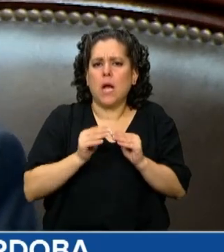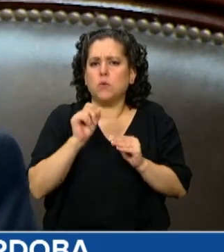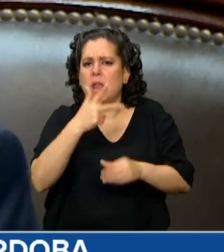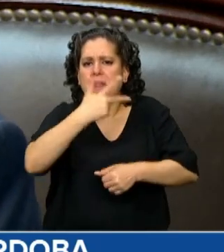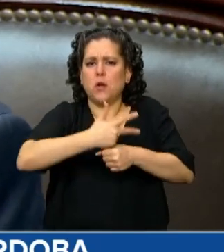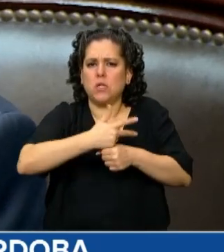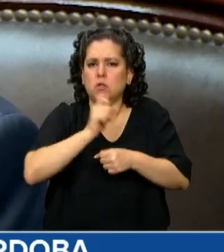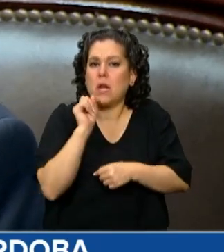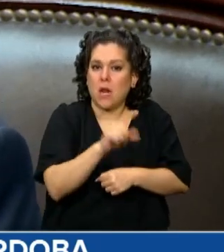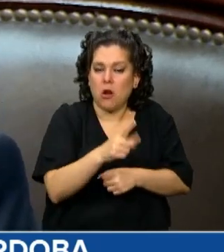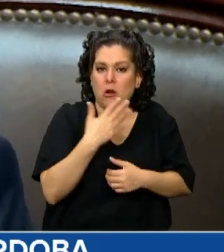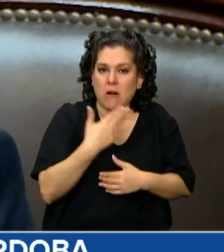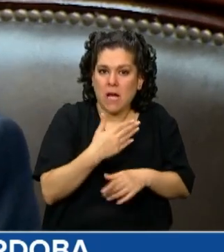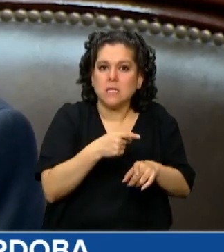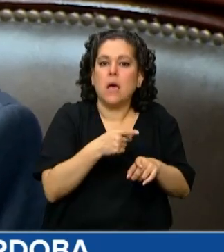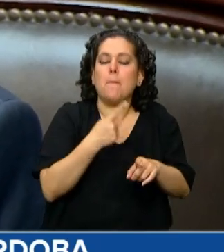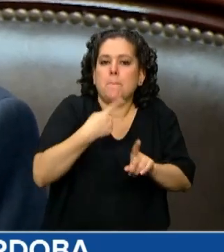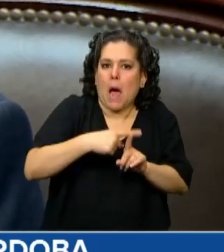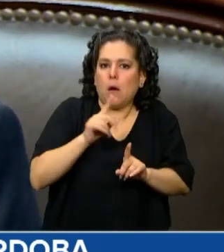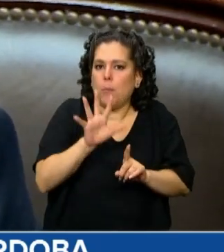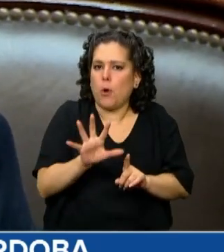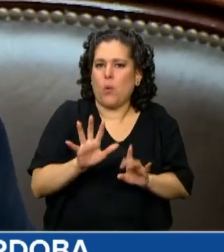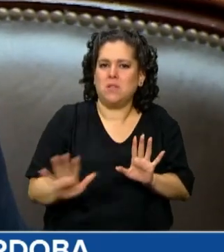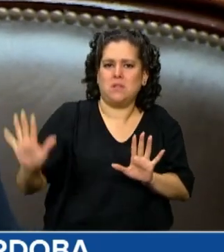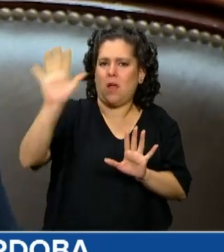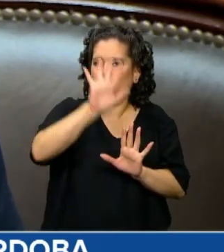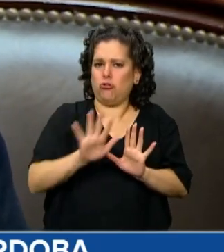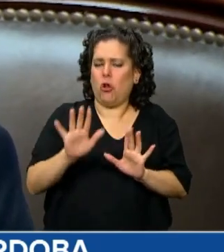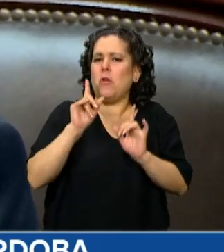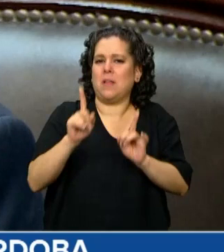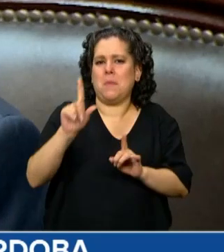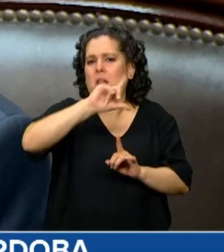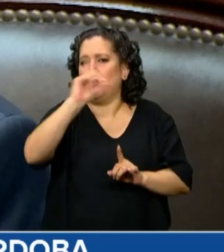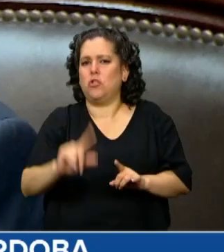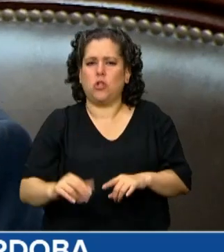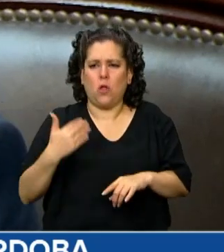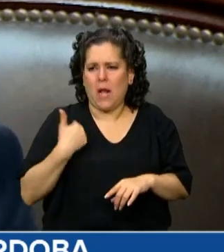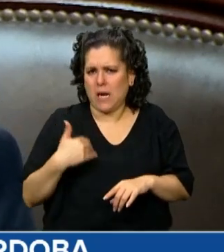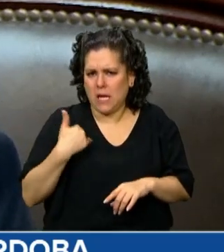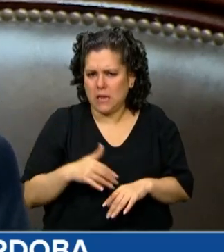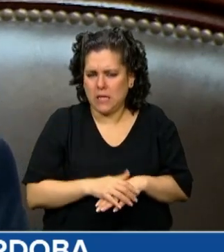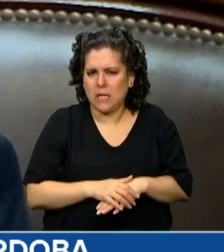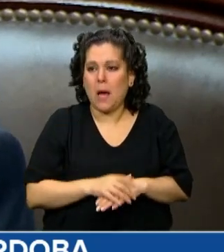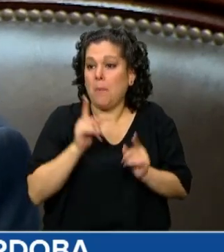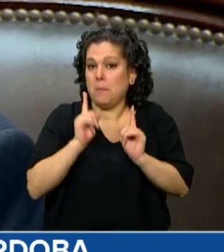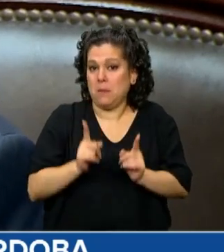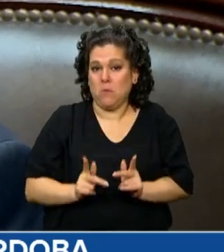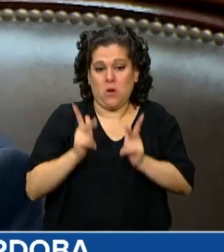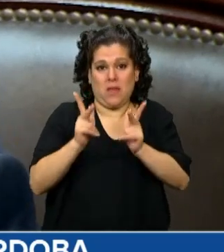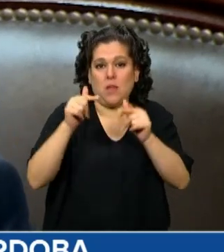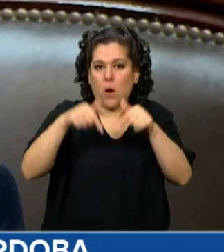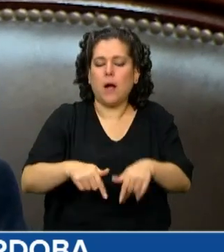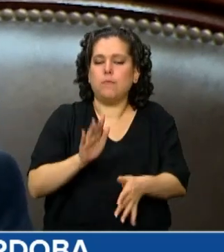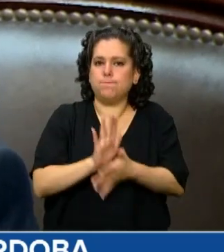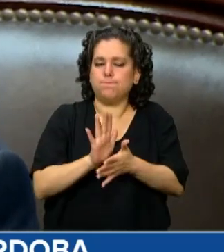Río Tercero, es una causa de mi querida provincia y por supuesto que es una causa de la República Argentina, es, como bien se expresó acá, una verdadera